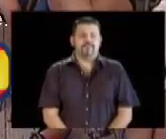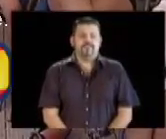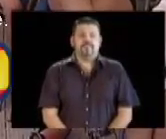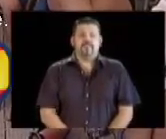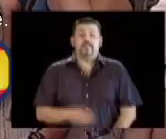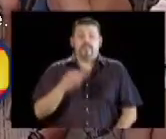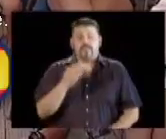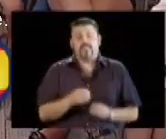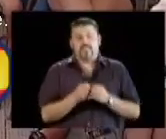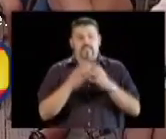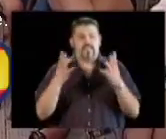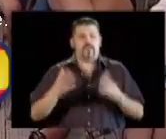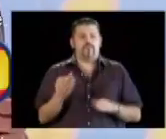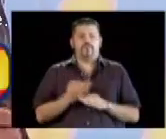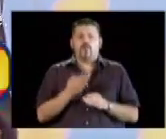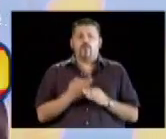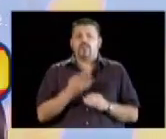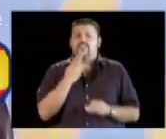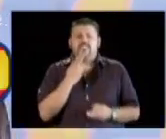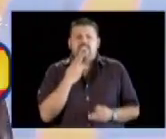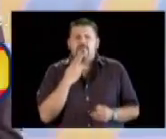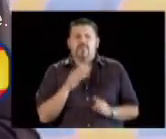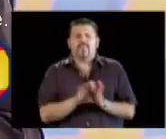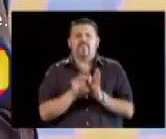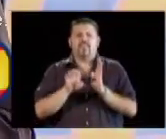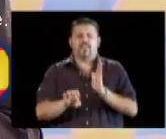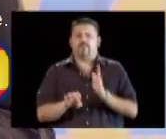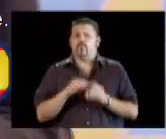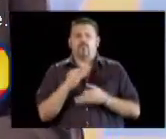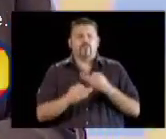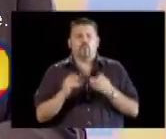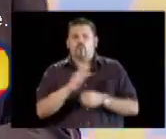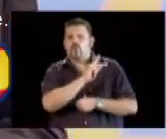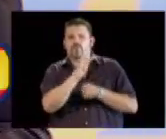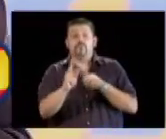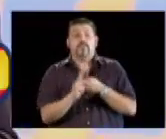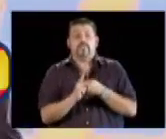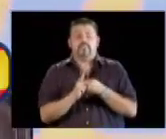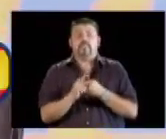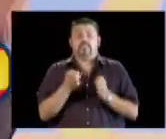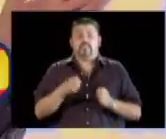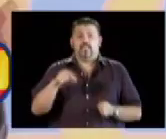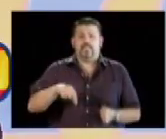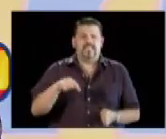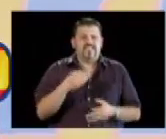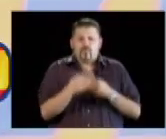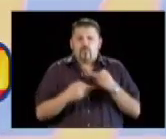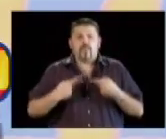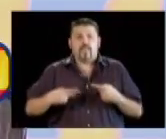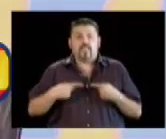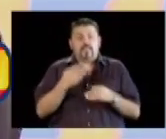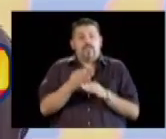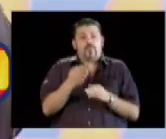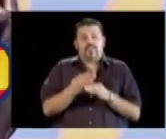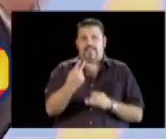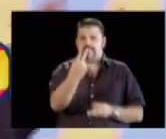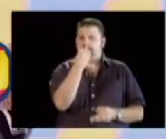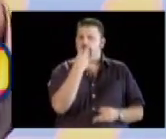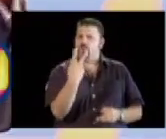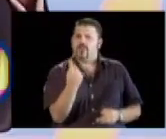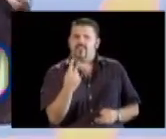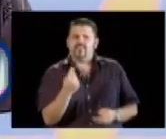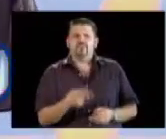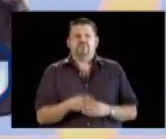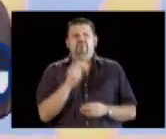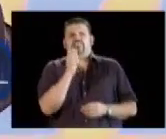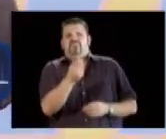Y por supuesto que sirve de ejemplo para todos en todos los países y aquí. Y para toda la gente que nos está viendo nueva, van a decir, bueno, ¿qué es todo este rollo